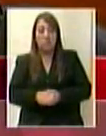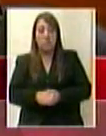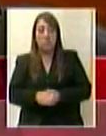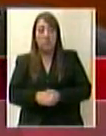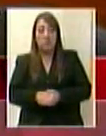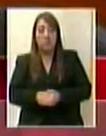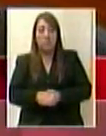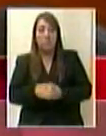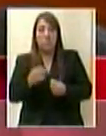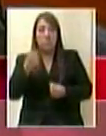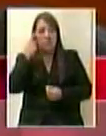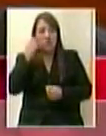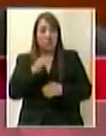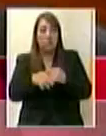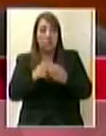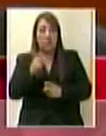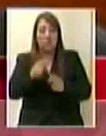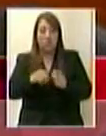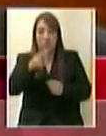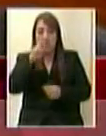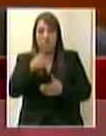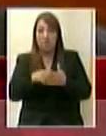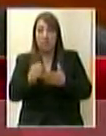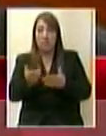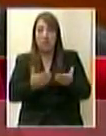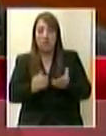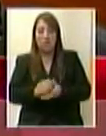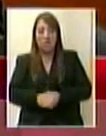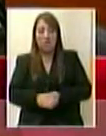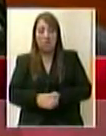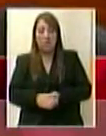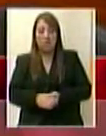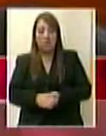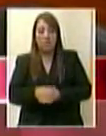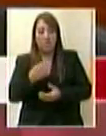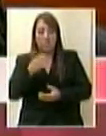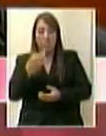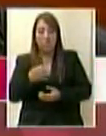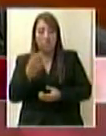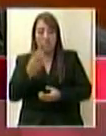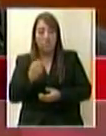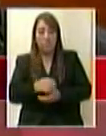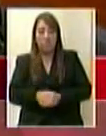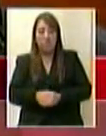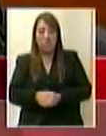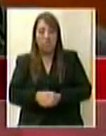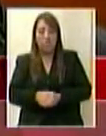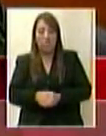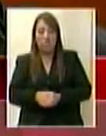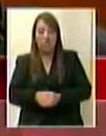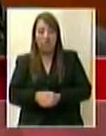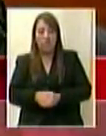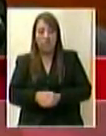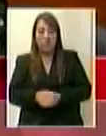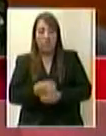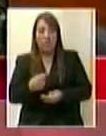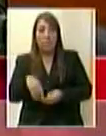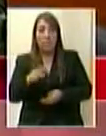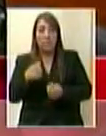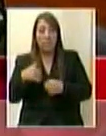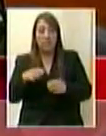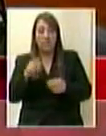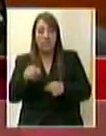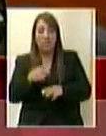saben todos los peruanos que el servicio Es verdaderamente desastroso esta empresa lo que ya ha debido